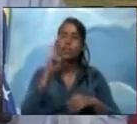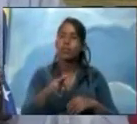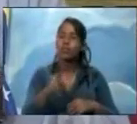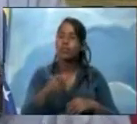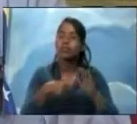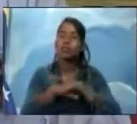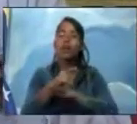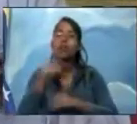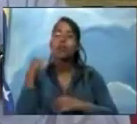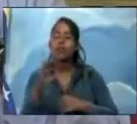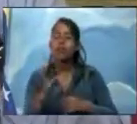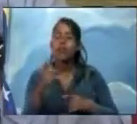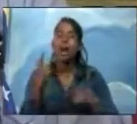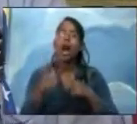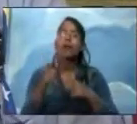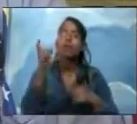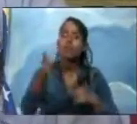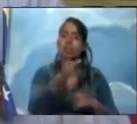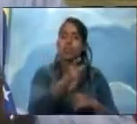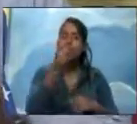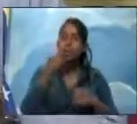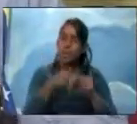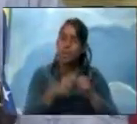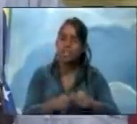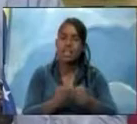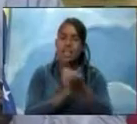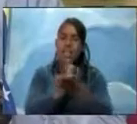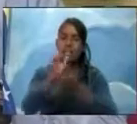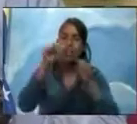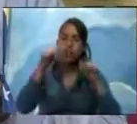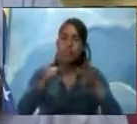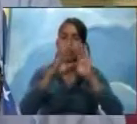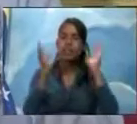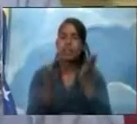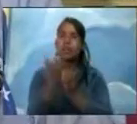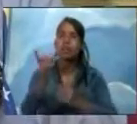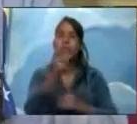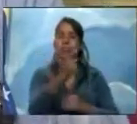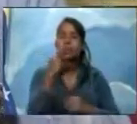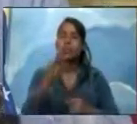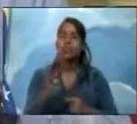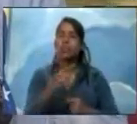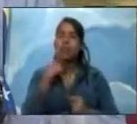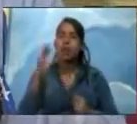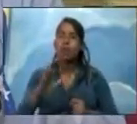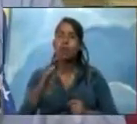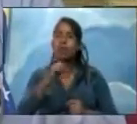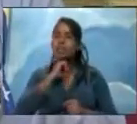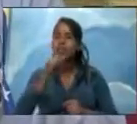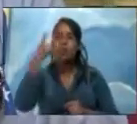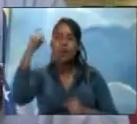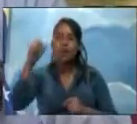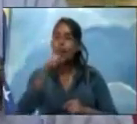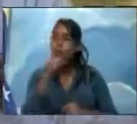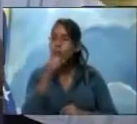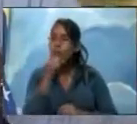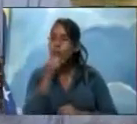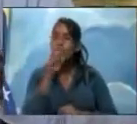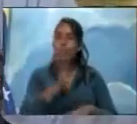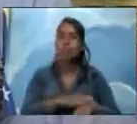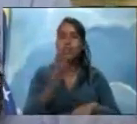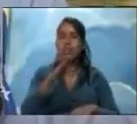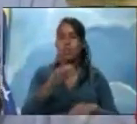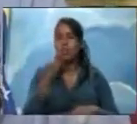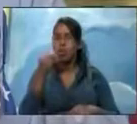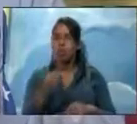morir. Hay personas que piensan que van a ser eternos acá en la tierra. Hay personas que dicen, no, la muerte es para los viejitos, porque están